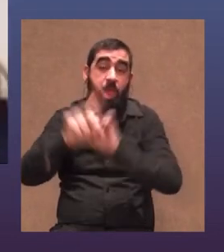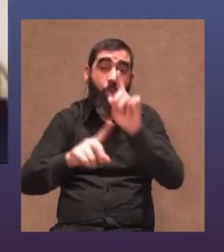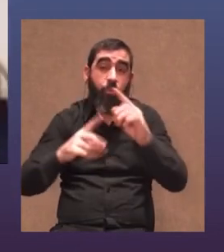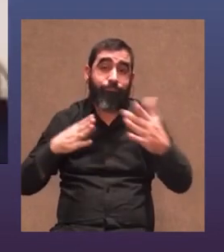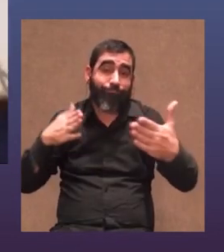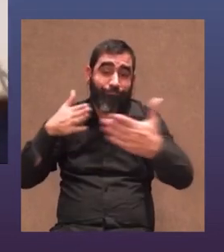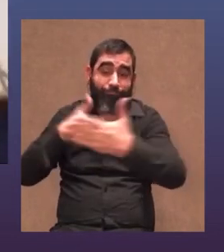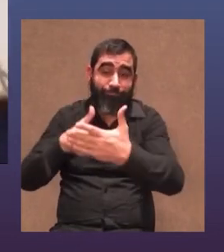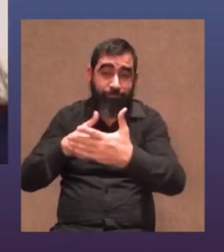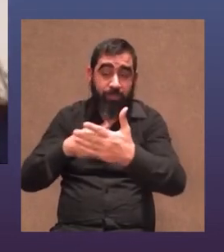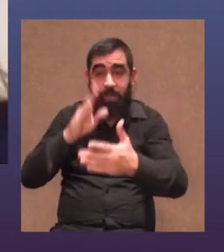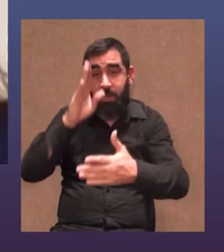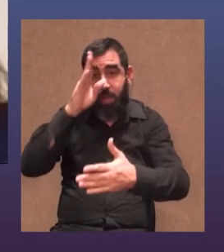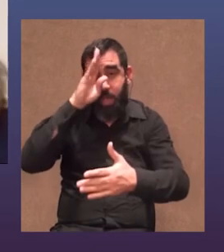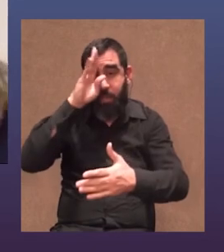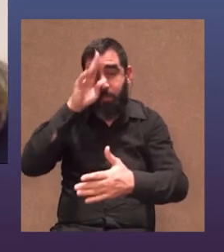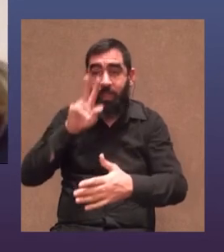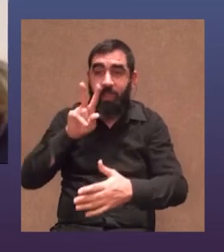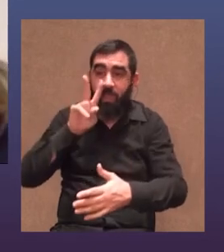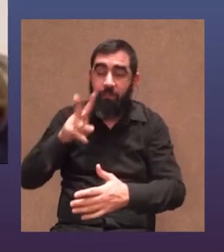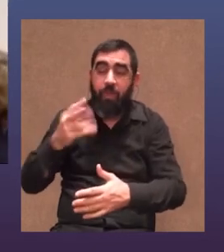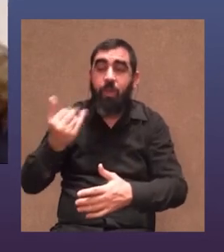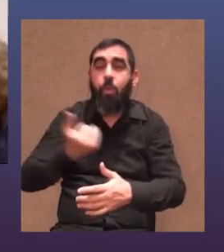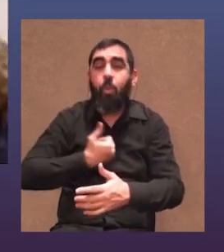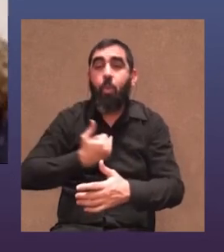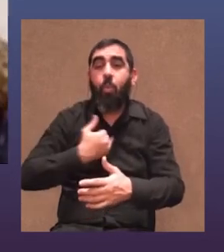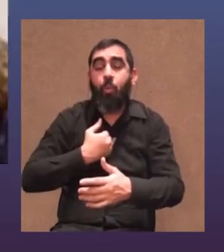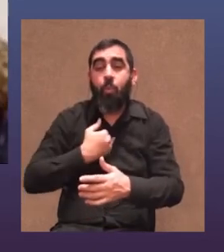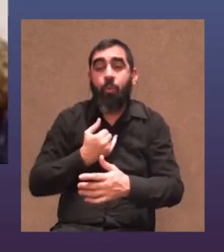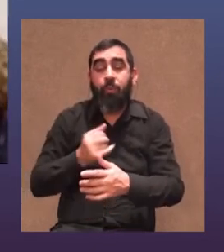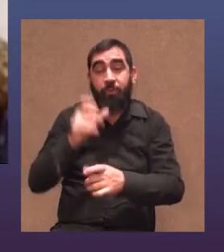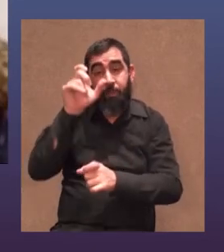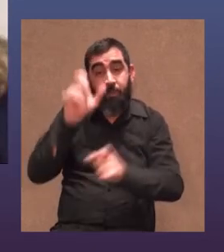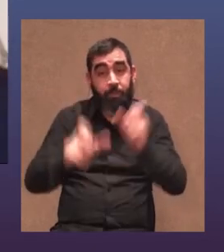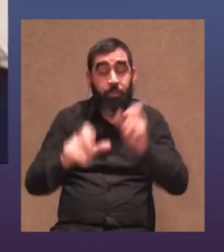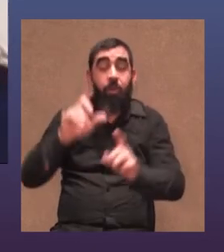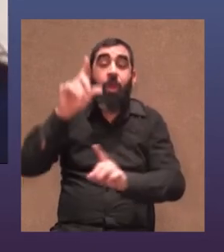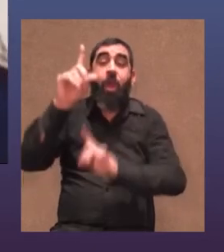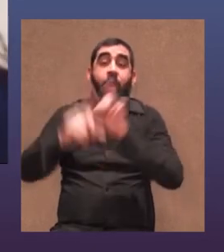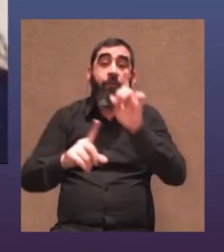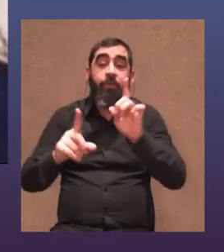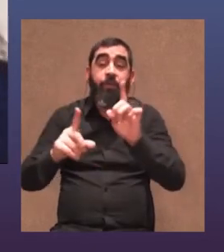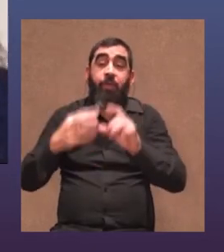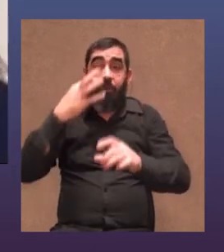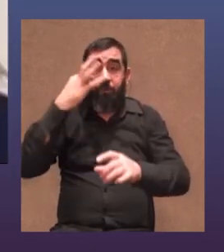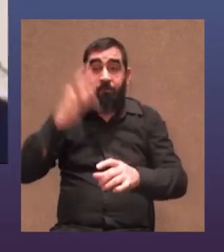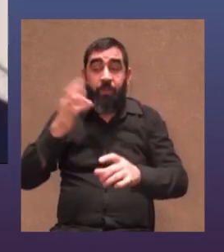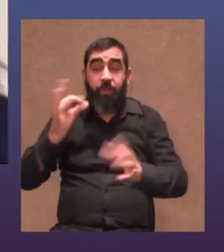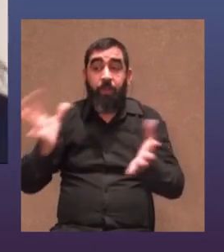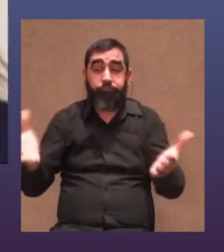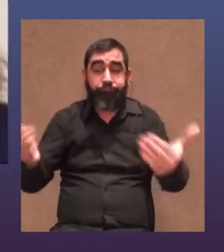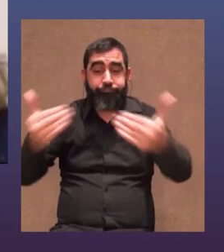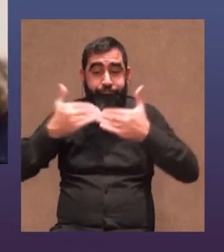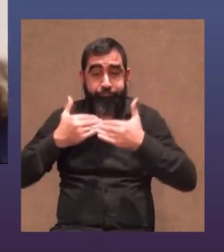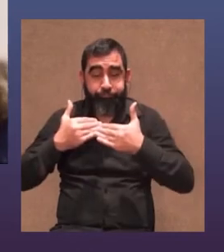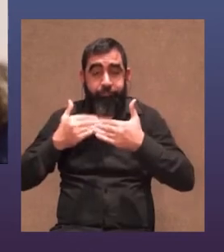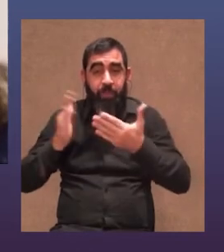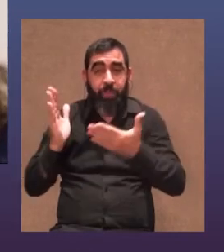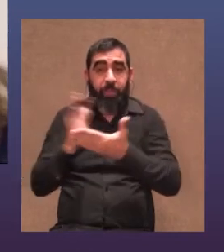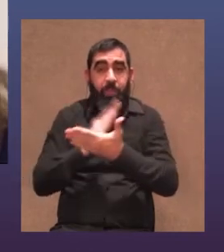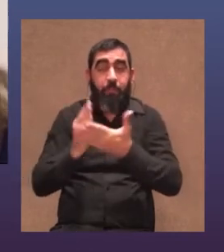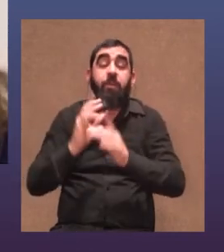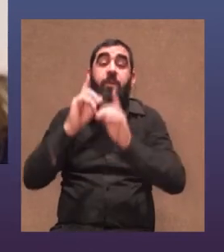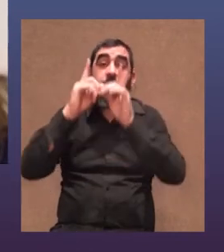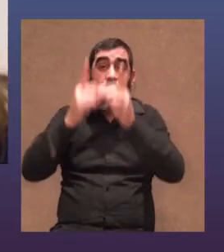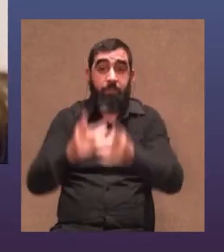vas aprendiendo a ver y cómo es que la gente... a veces se auto excluye de algunos ámbitos.